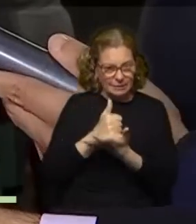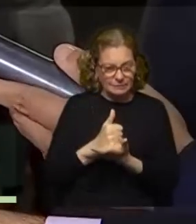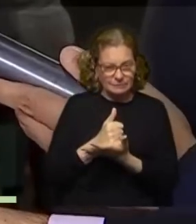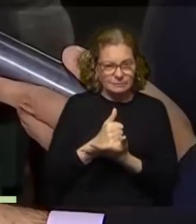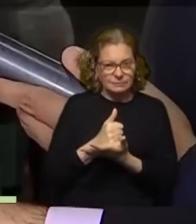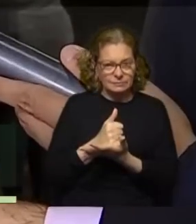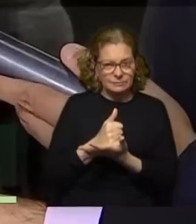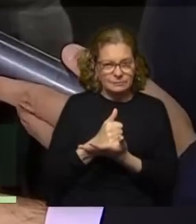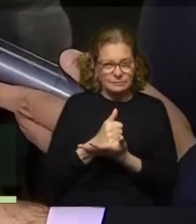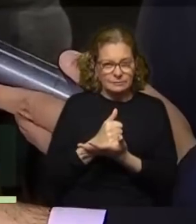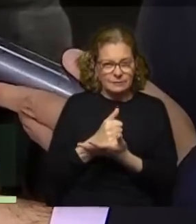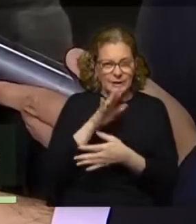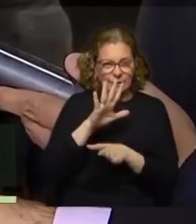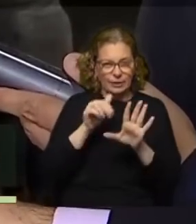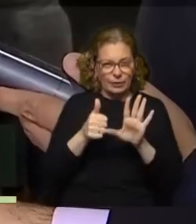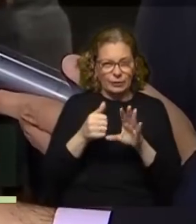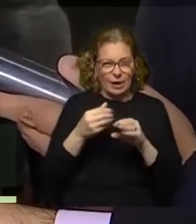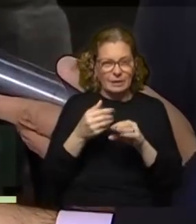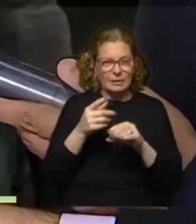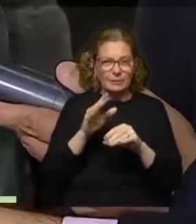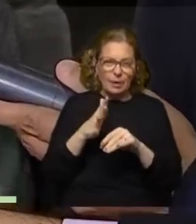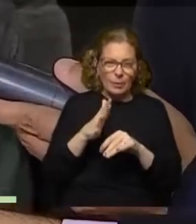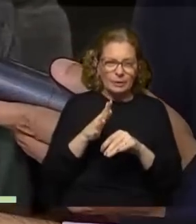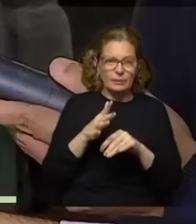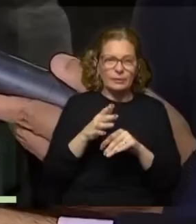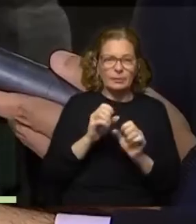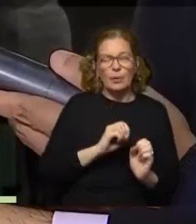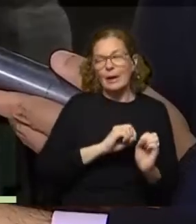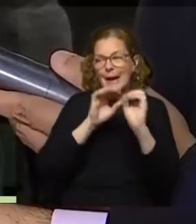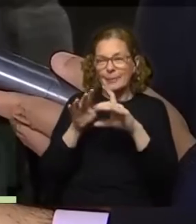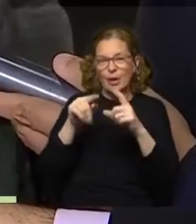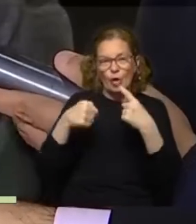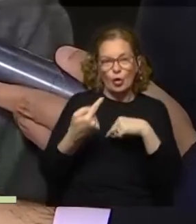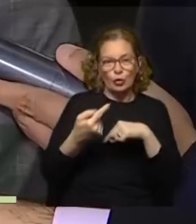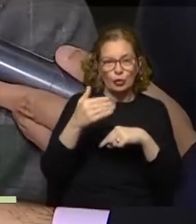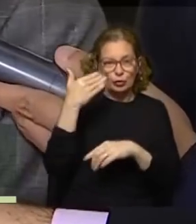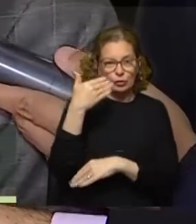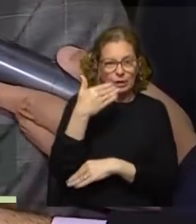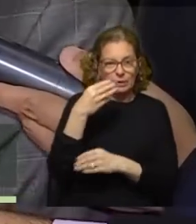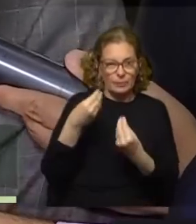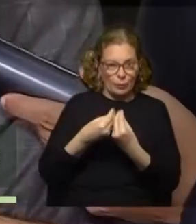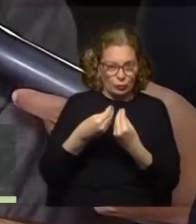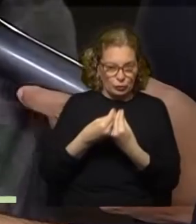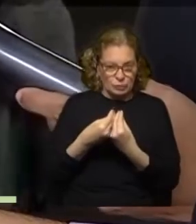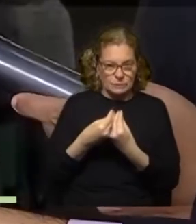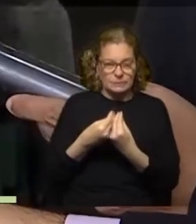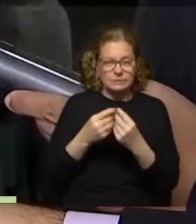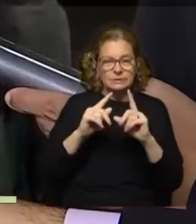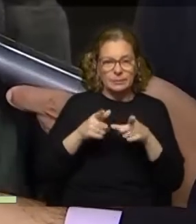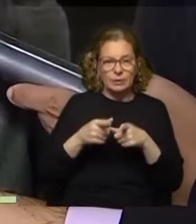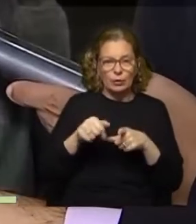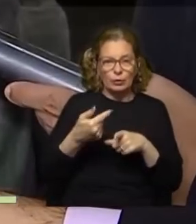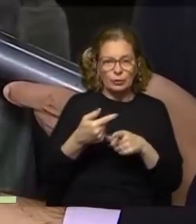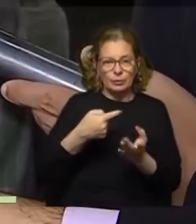quedan cinco o seis núcleos están alojados en otros hoteles la gran mayoría y otro